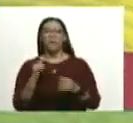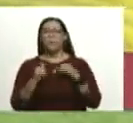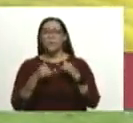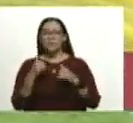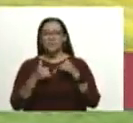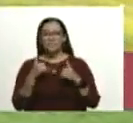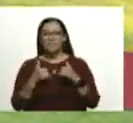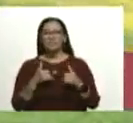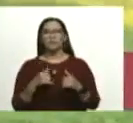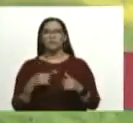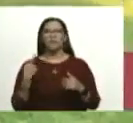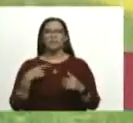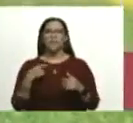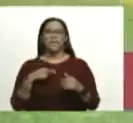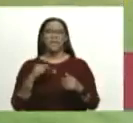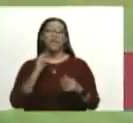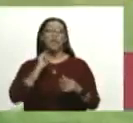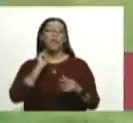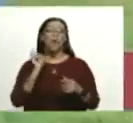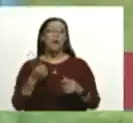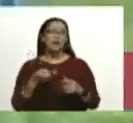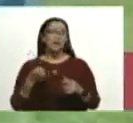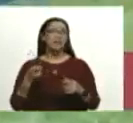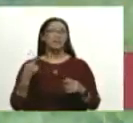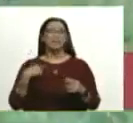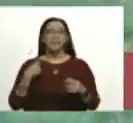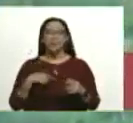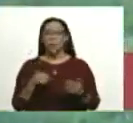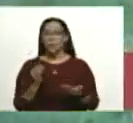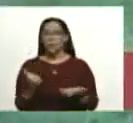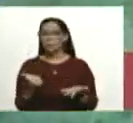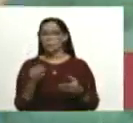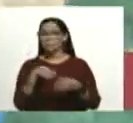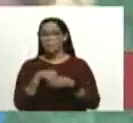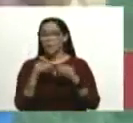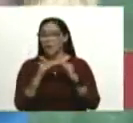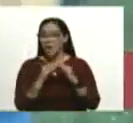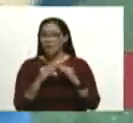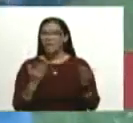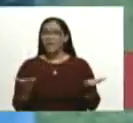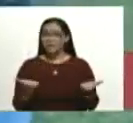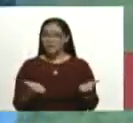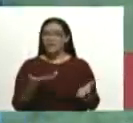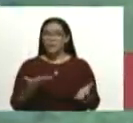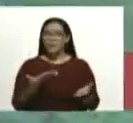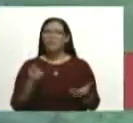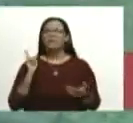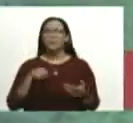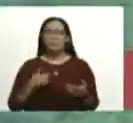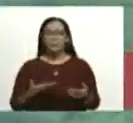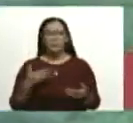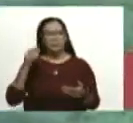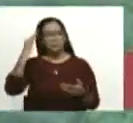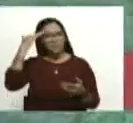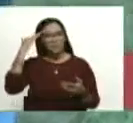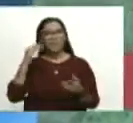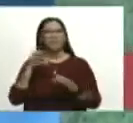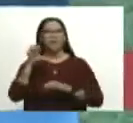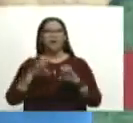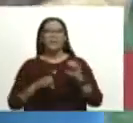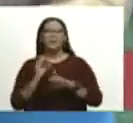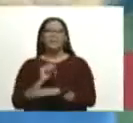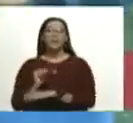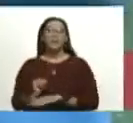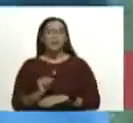estaba, lo tenían en Guarena y también lo tenían como mascota. Entonces, eso es importante, pero también es importante saber que estos animales están cuidados